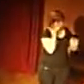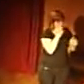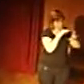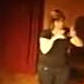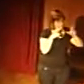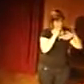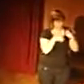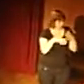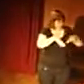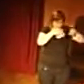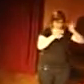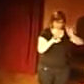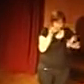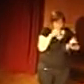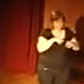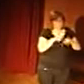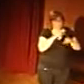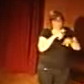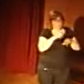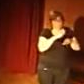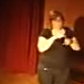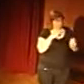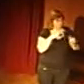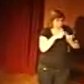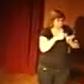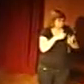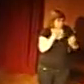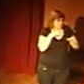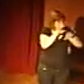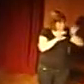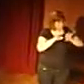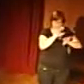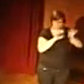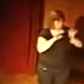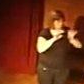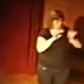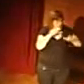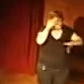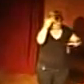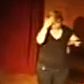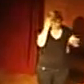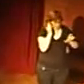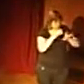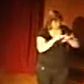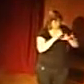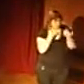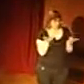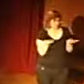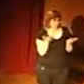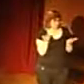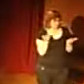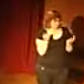los monumentos para crear una una una composición absolutamente eh fant fantástica pero que responde a las